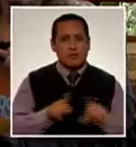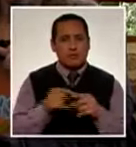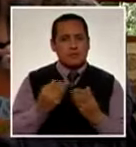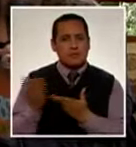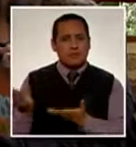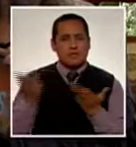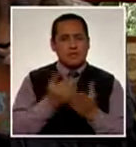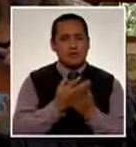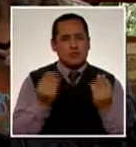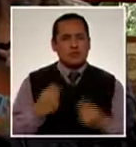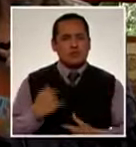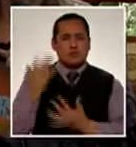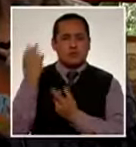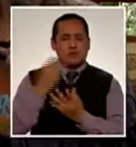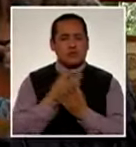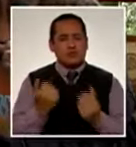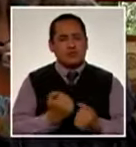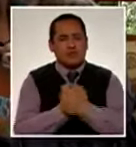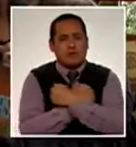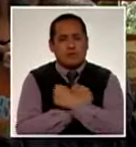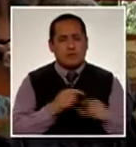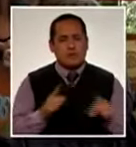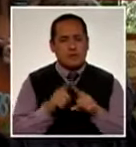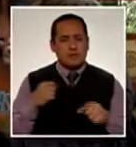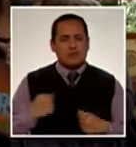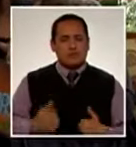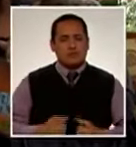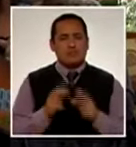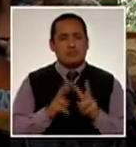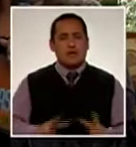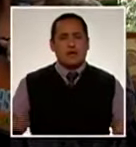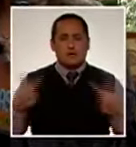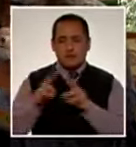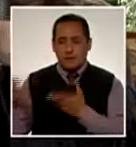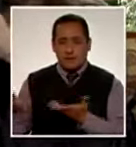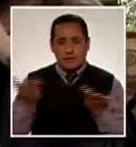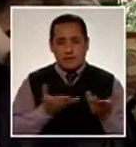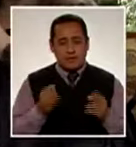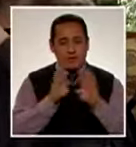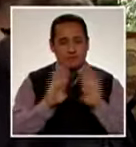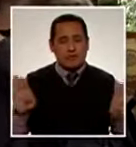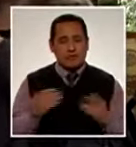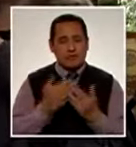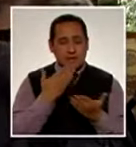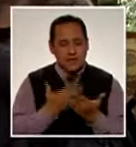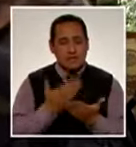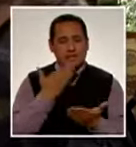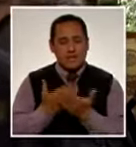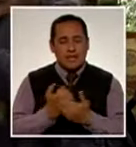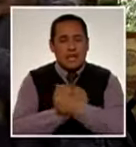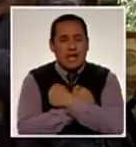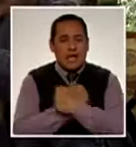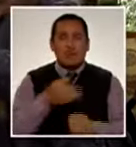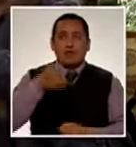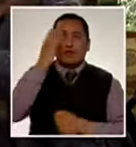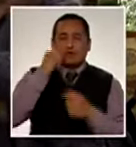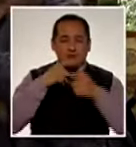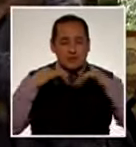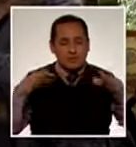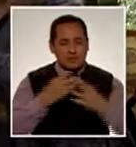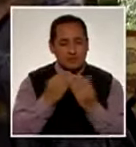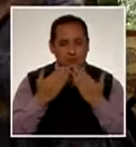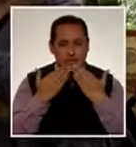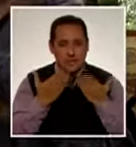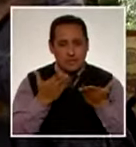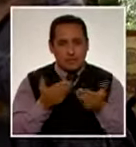país, trayendo mucha esperanza, mucho amor y esa energía que lo caracteriza. Nick, bienvenido a Sin Barreras. Gracias, gracias. Los amo,